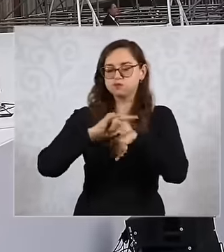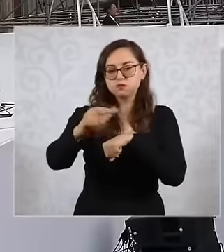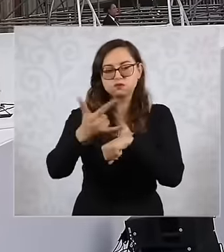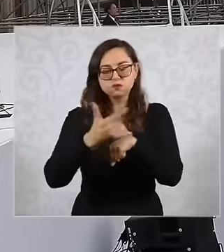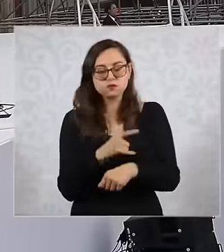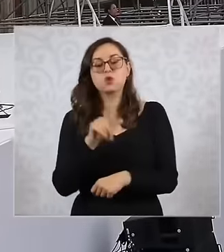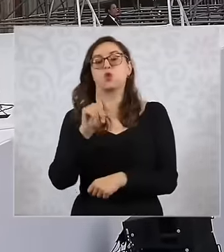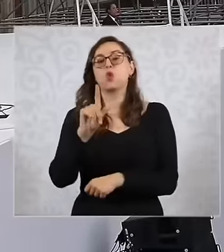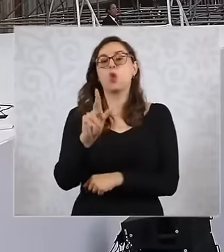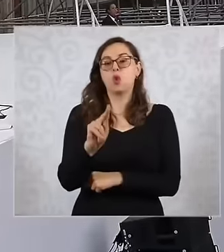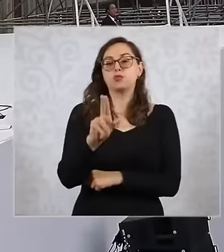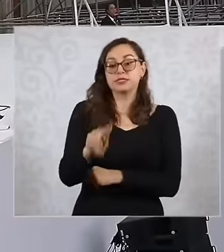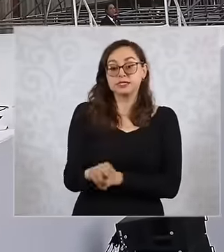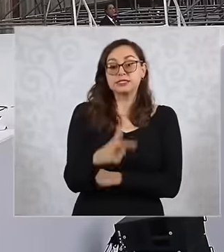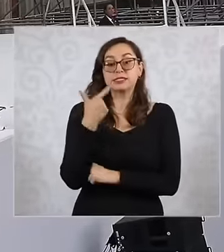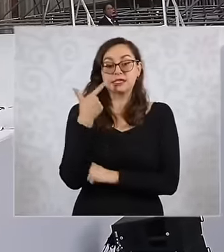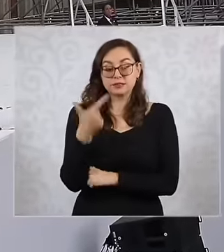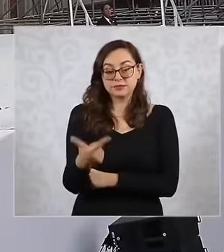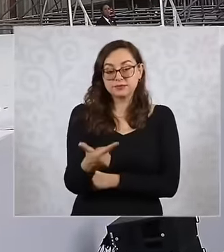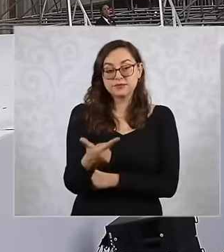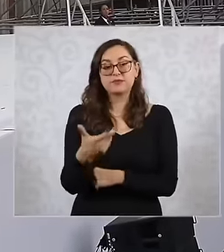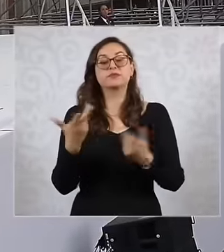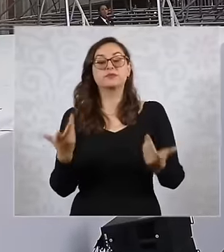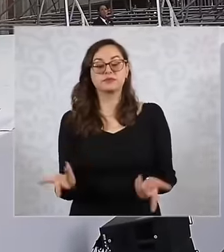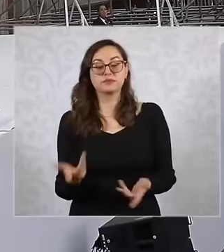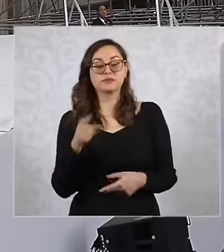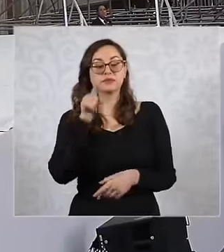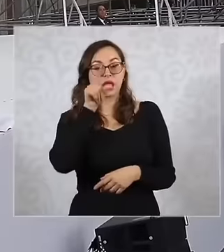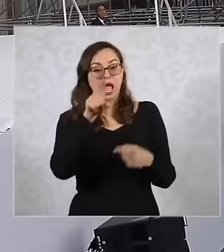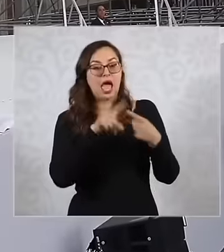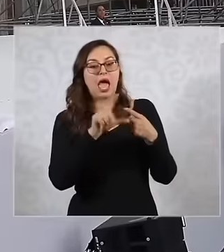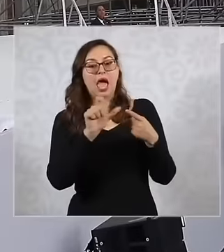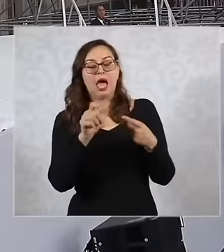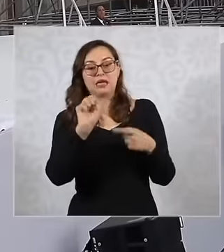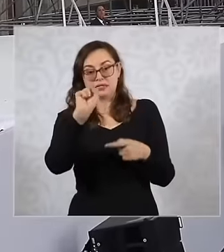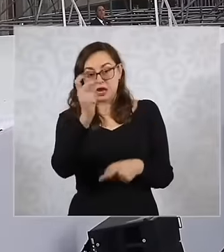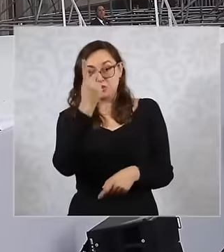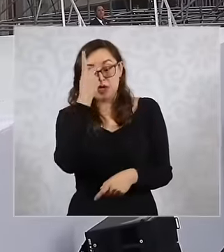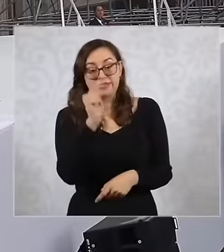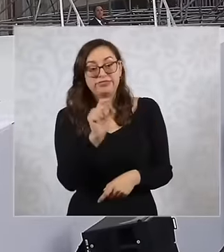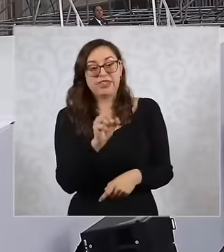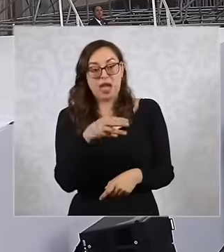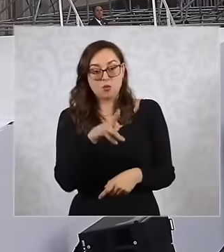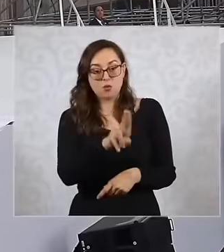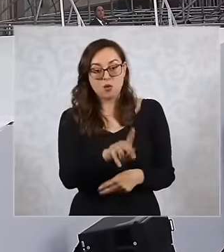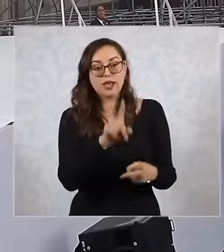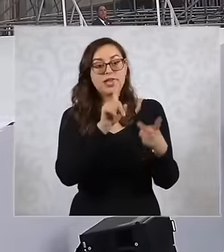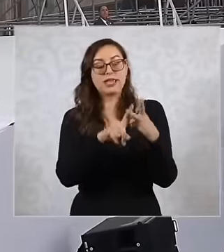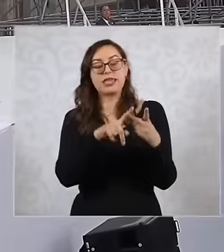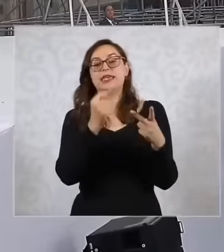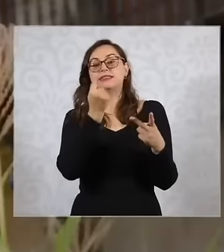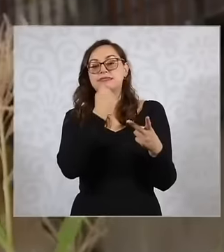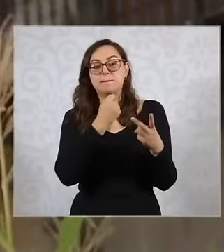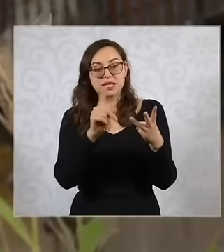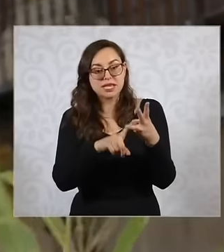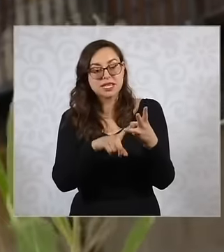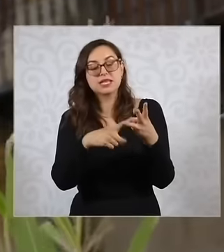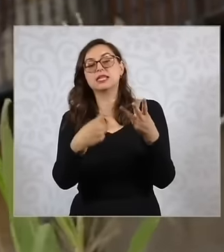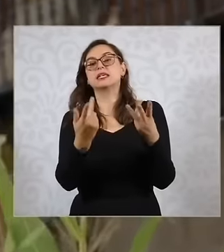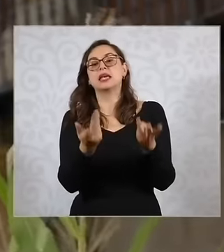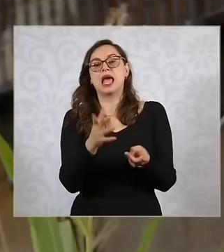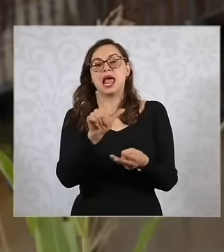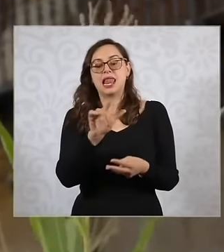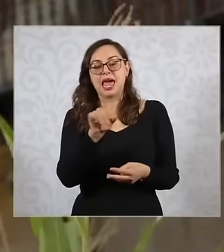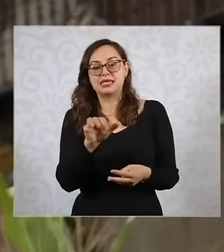87. Ampliaremos los aeropuertos de Tamuín en San Luis Potosí, Tepic, Lázaro